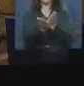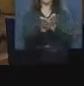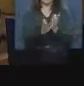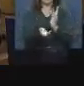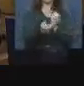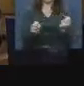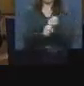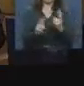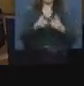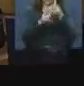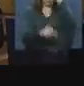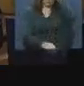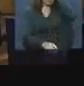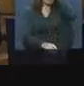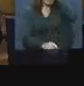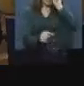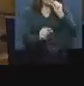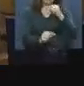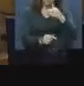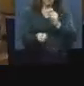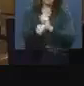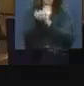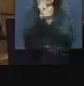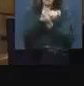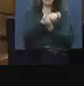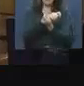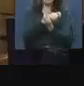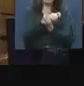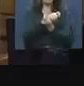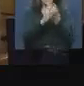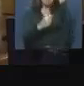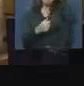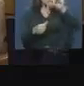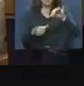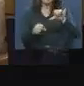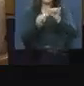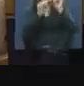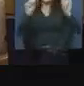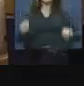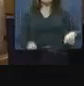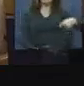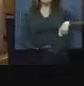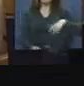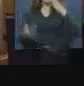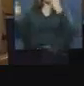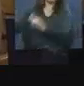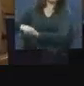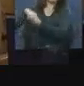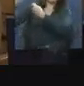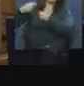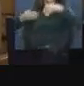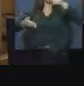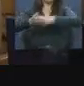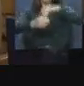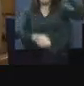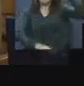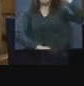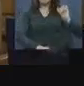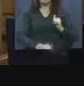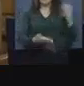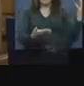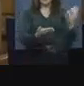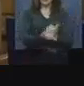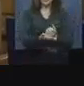construyendo hospitales, modificando próximamente y de nuevo el perverso sistema de pensiones que nos legó la dictadura cívico-militar. Hemos logrado por